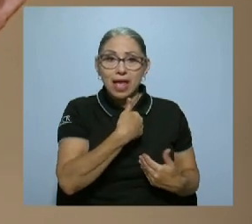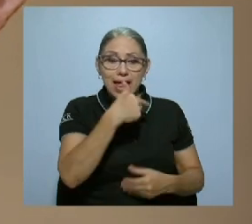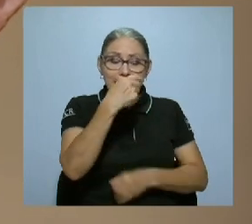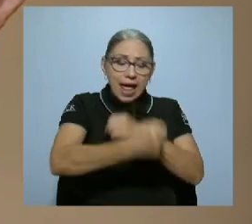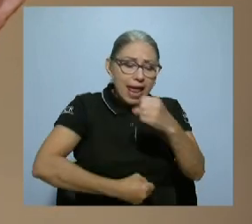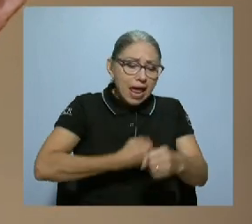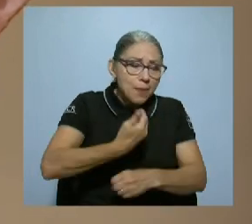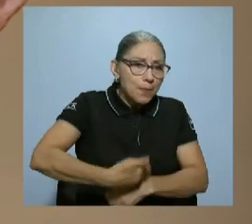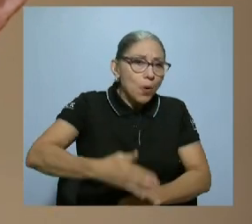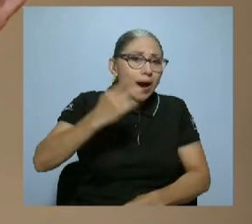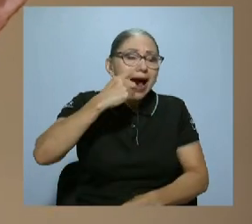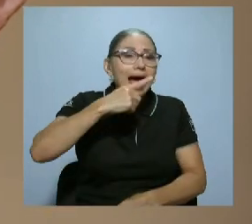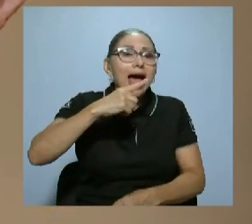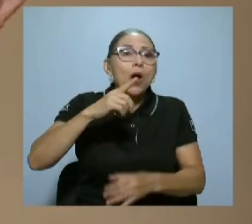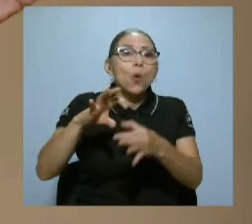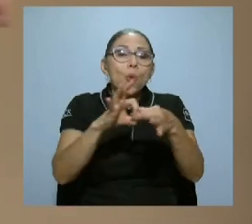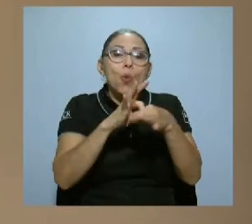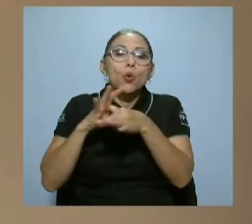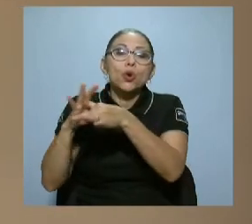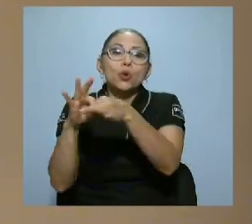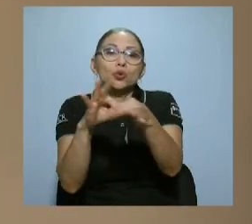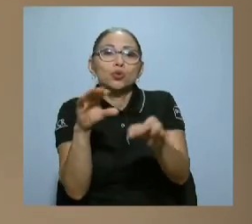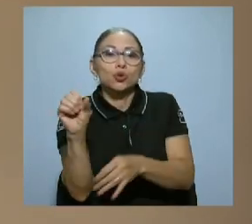soviética, tenía armamento nuclear,